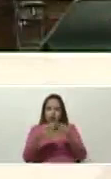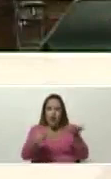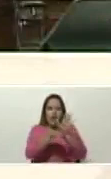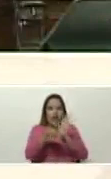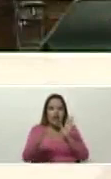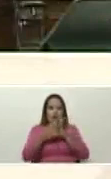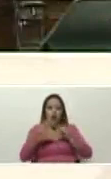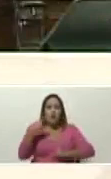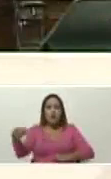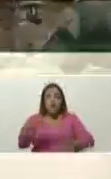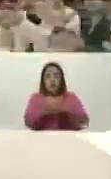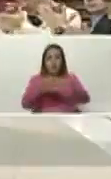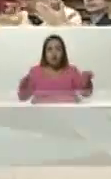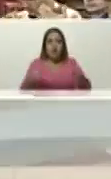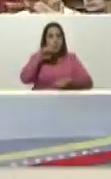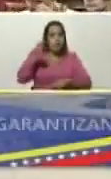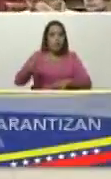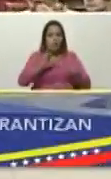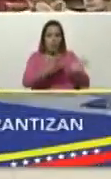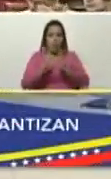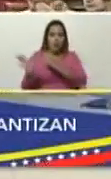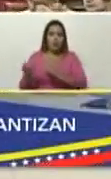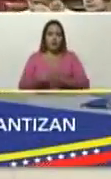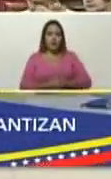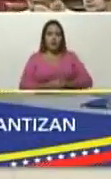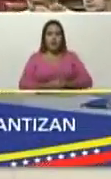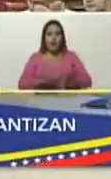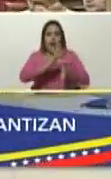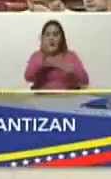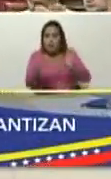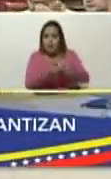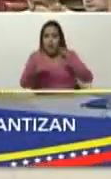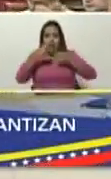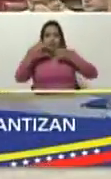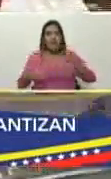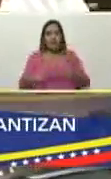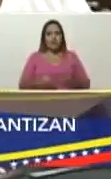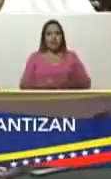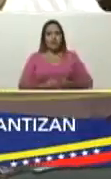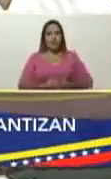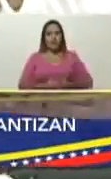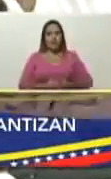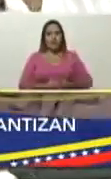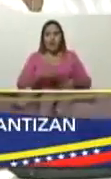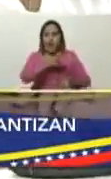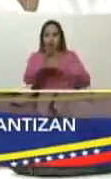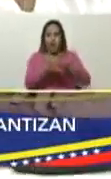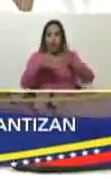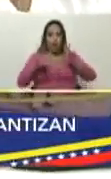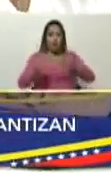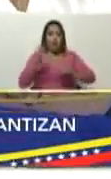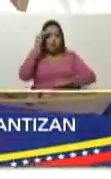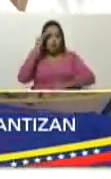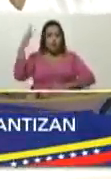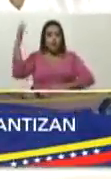las políticas públicas del poder popular, adaptarlas a la realidad, adaptarlas a los nuevos